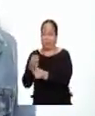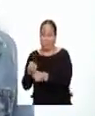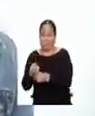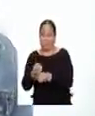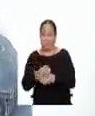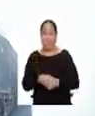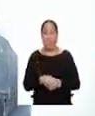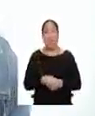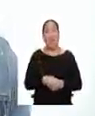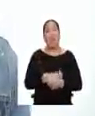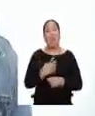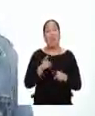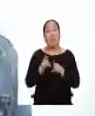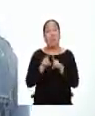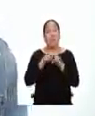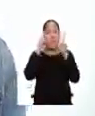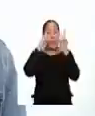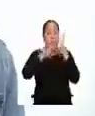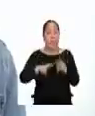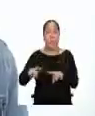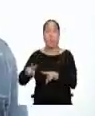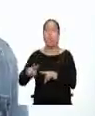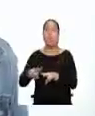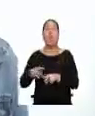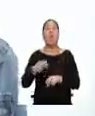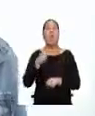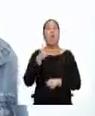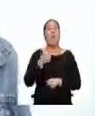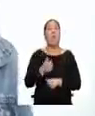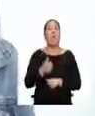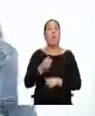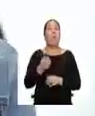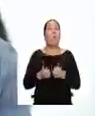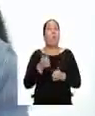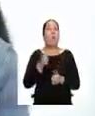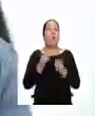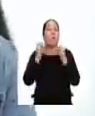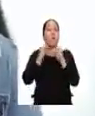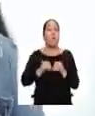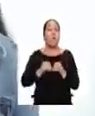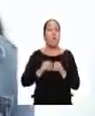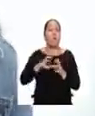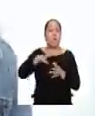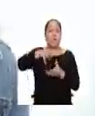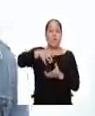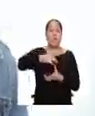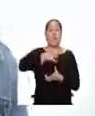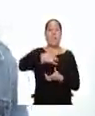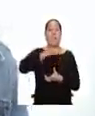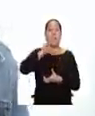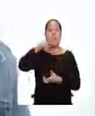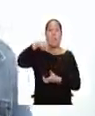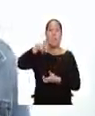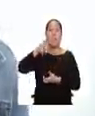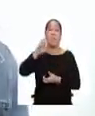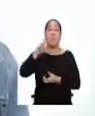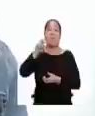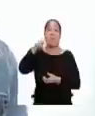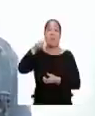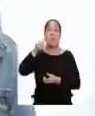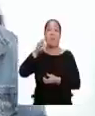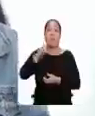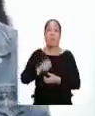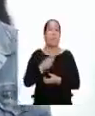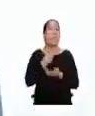eso, también veremos cuáles son las que generan el efecto invernadero. Pero también veremos qué podemos hacer